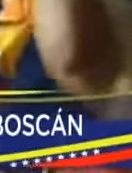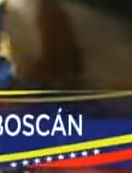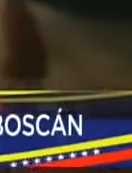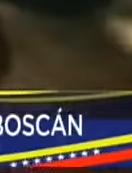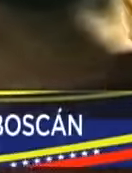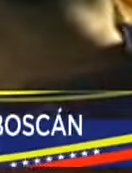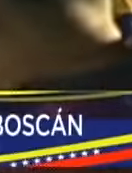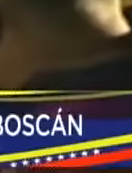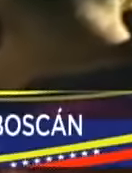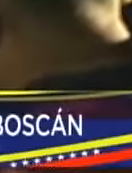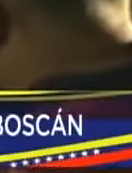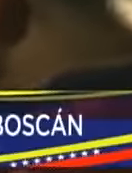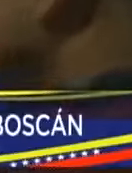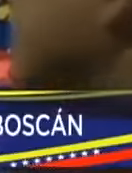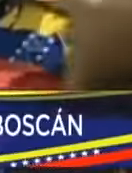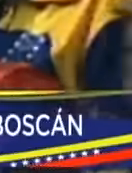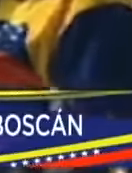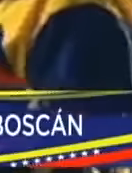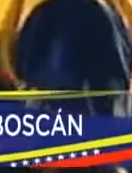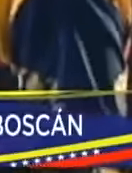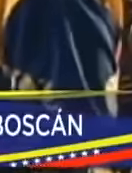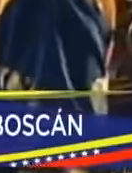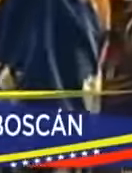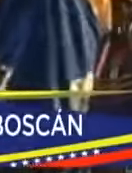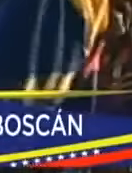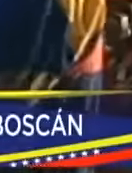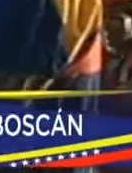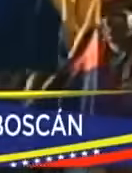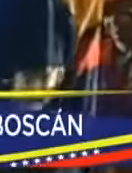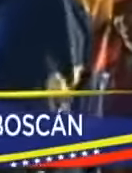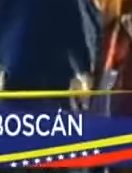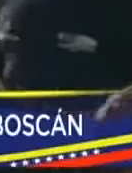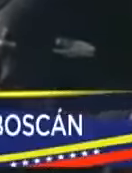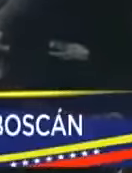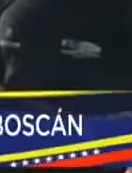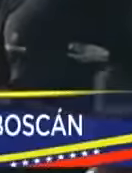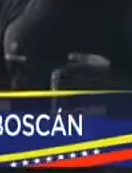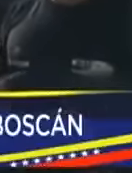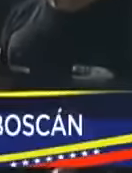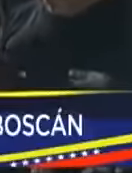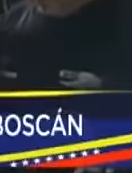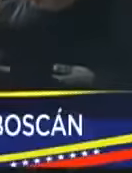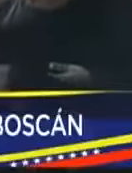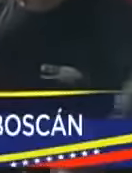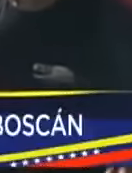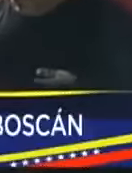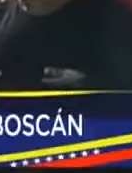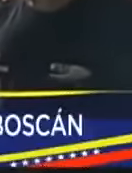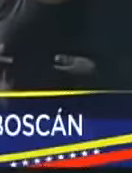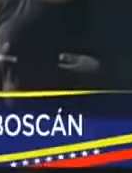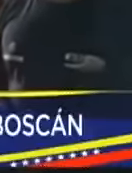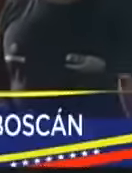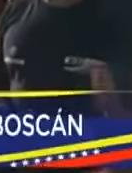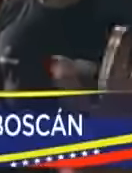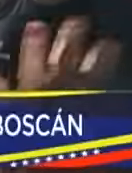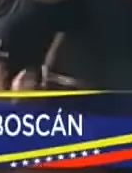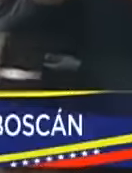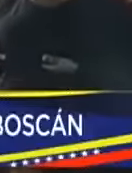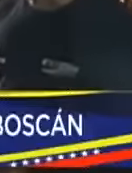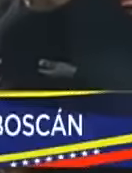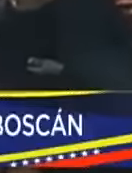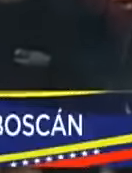Boscán reactivó turbina generadora de electricidad para incrementar la confiabilidad operacional. Esto habla de los trabajos que se han